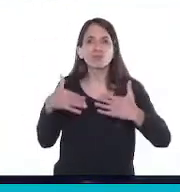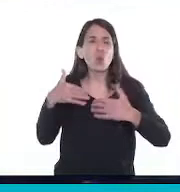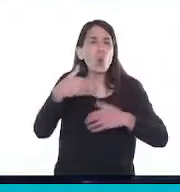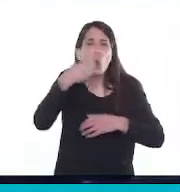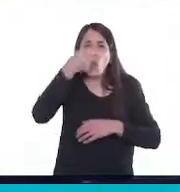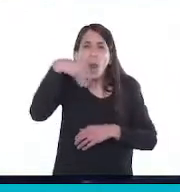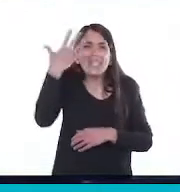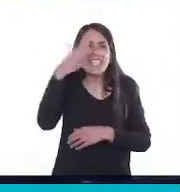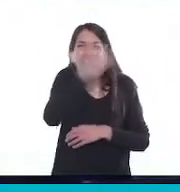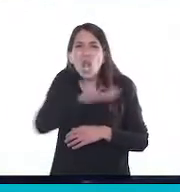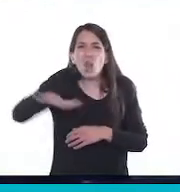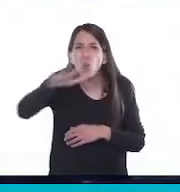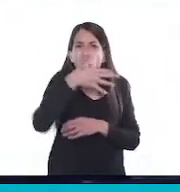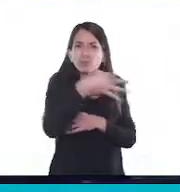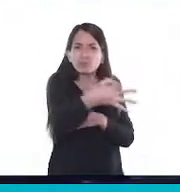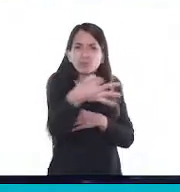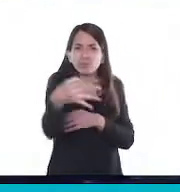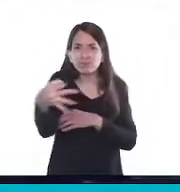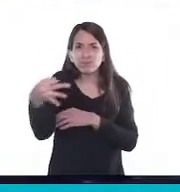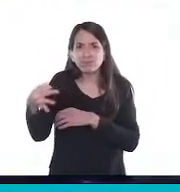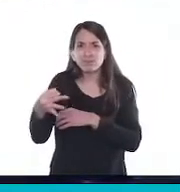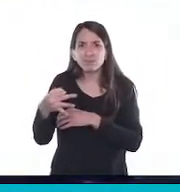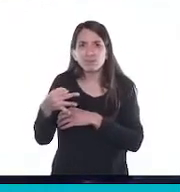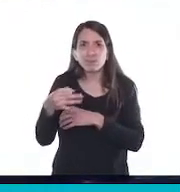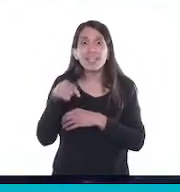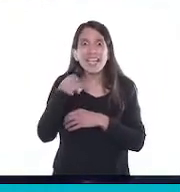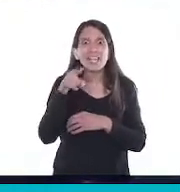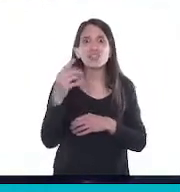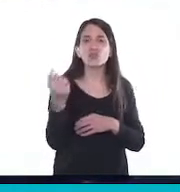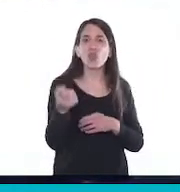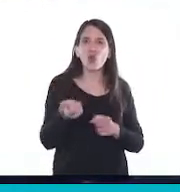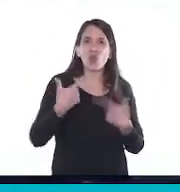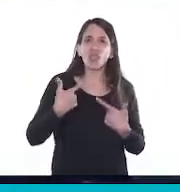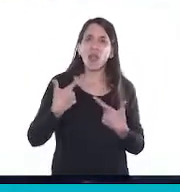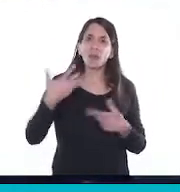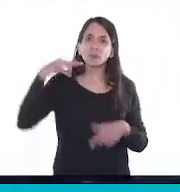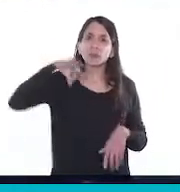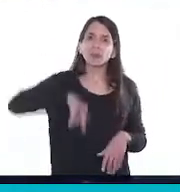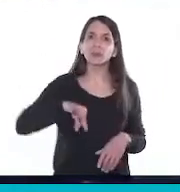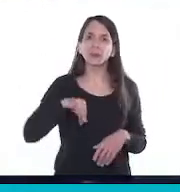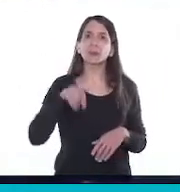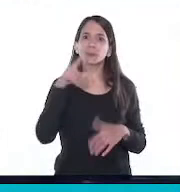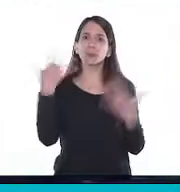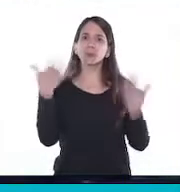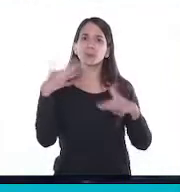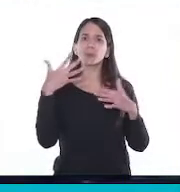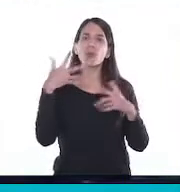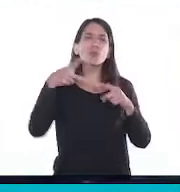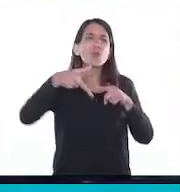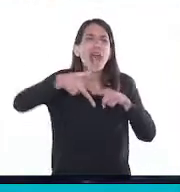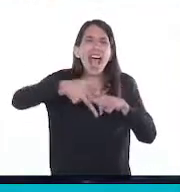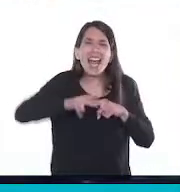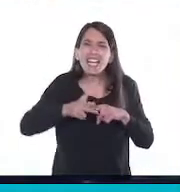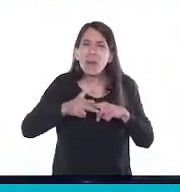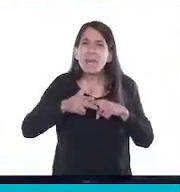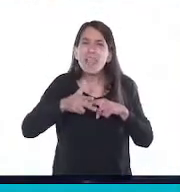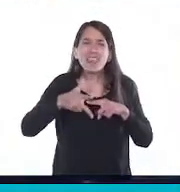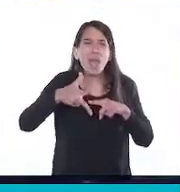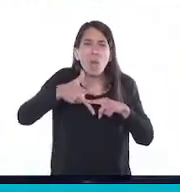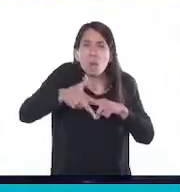nosotros lo puede hacer viviendo en la ciudad es una una herramienta muy sencilla